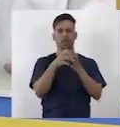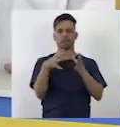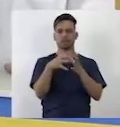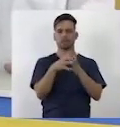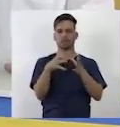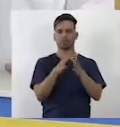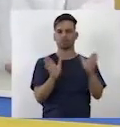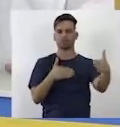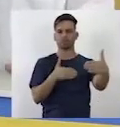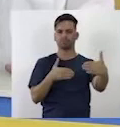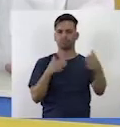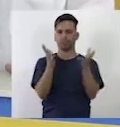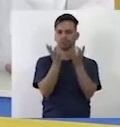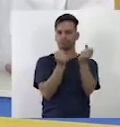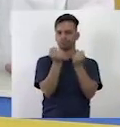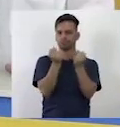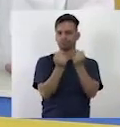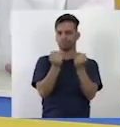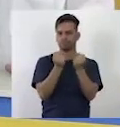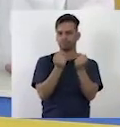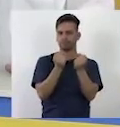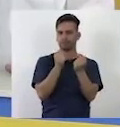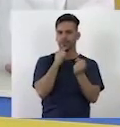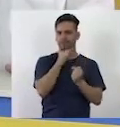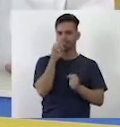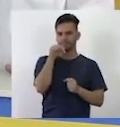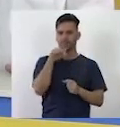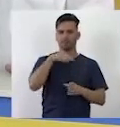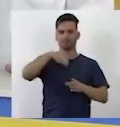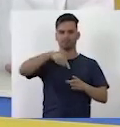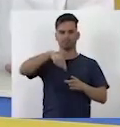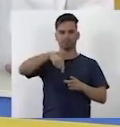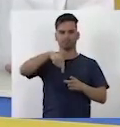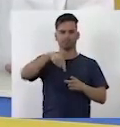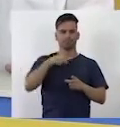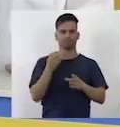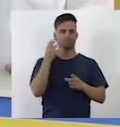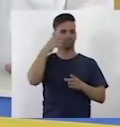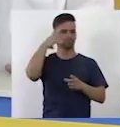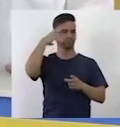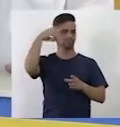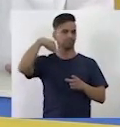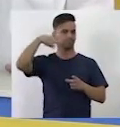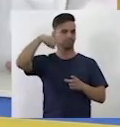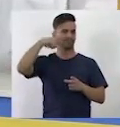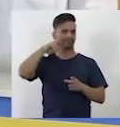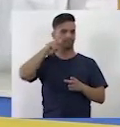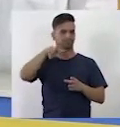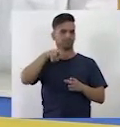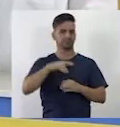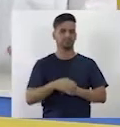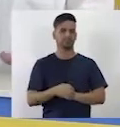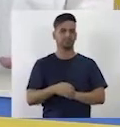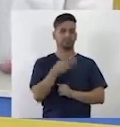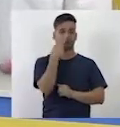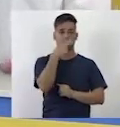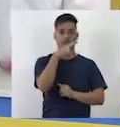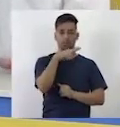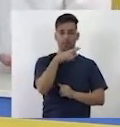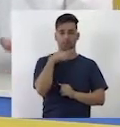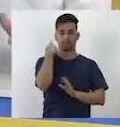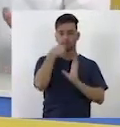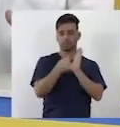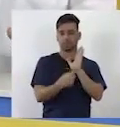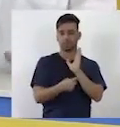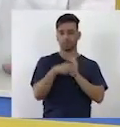carros para la batería y va a haber reacción va a haber reacción 6 emprendidas e incluso porque la plata con ustedes tiene un potencial